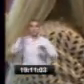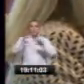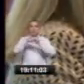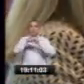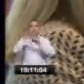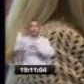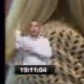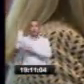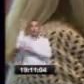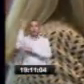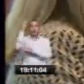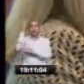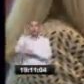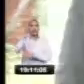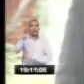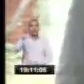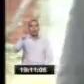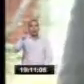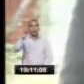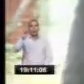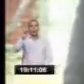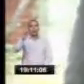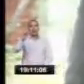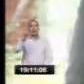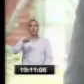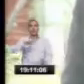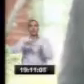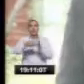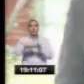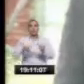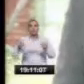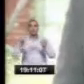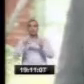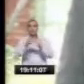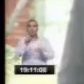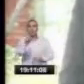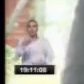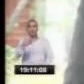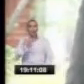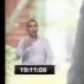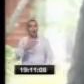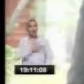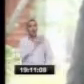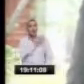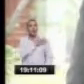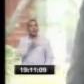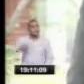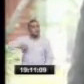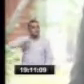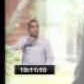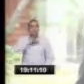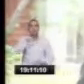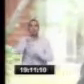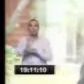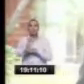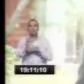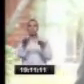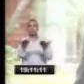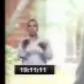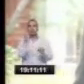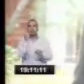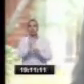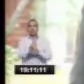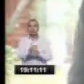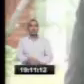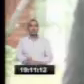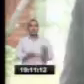de Inversiones, Emma Navarro. Refleja y afianza la confianza de la banca multilateral, la banca de